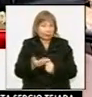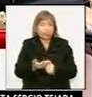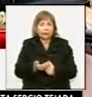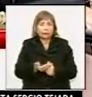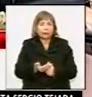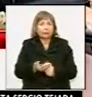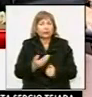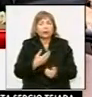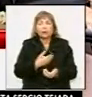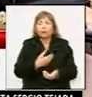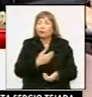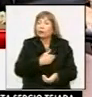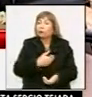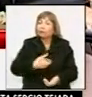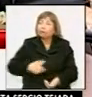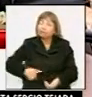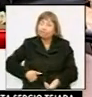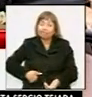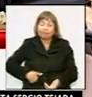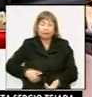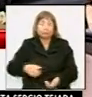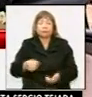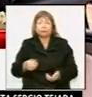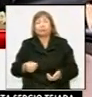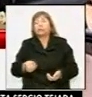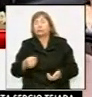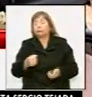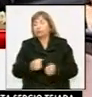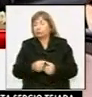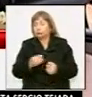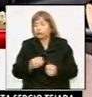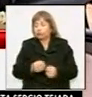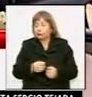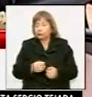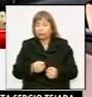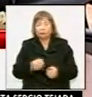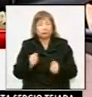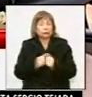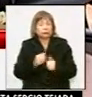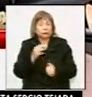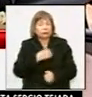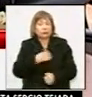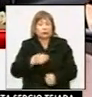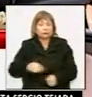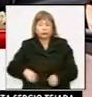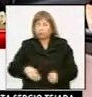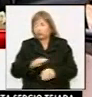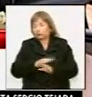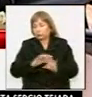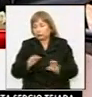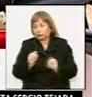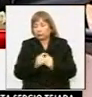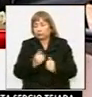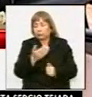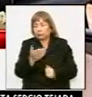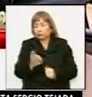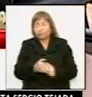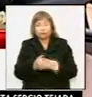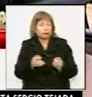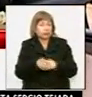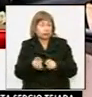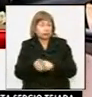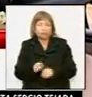nuestro presidente, conjuntamente con el Ejecutivo, conjuntamente con sus ministros, es terminar con eso, presidente. Por lo